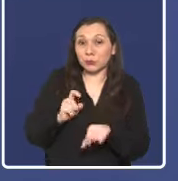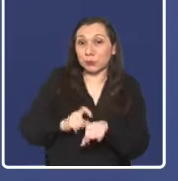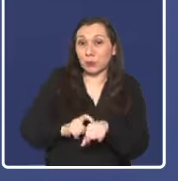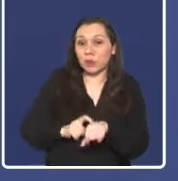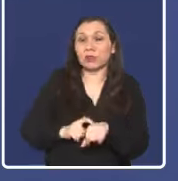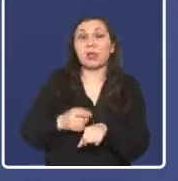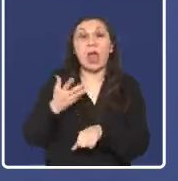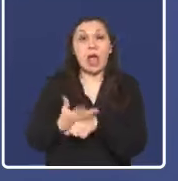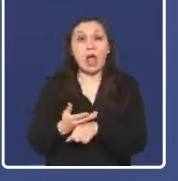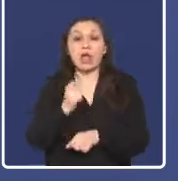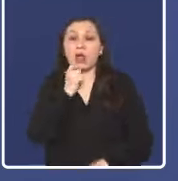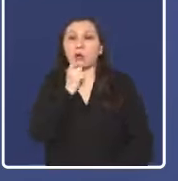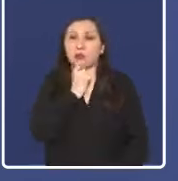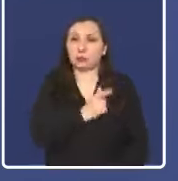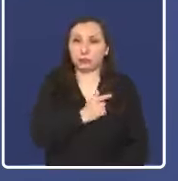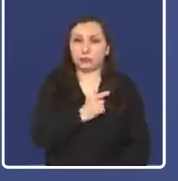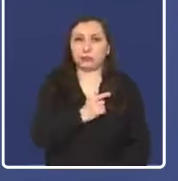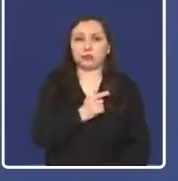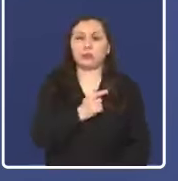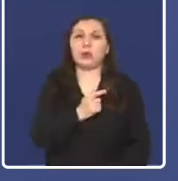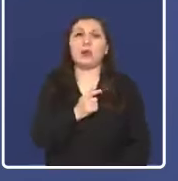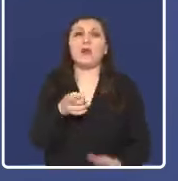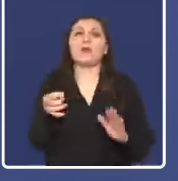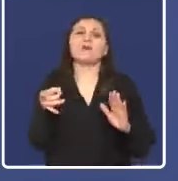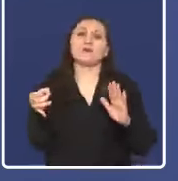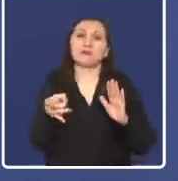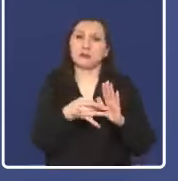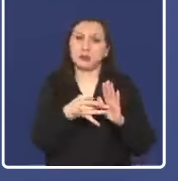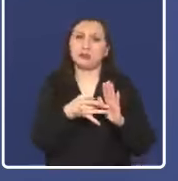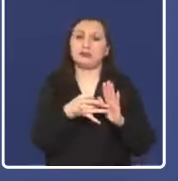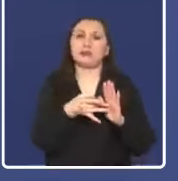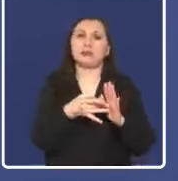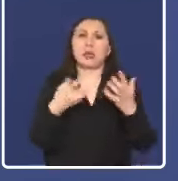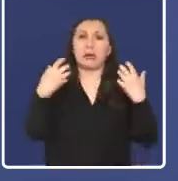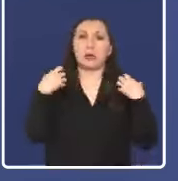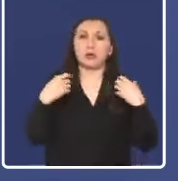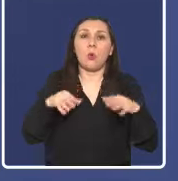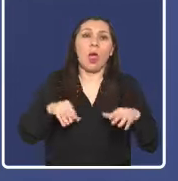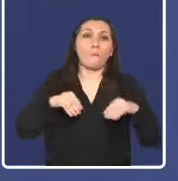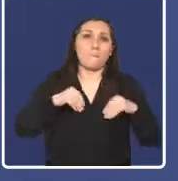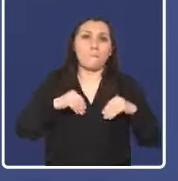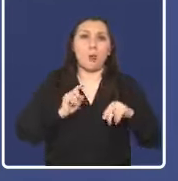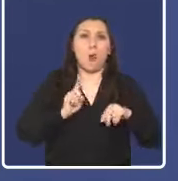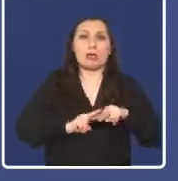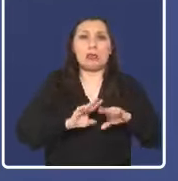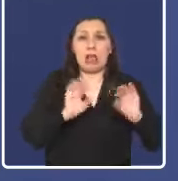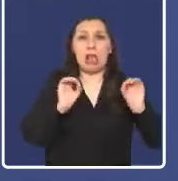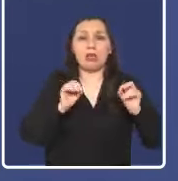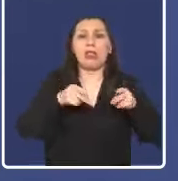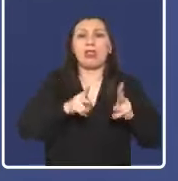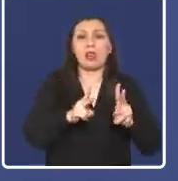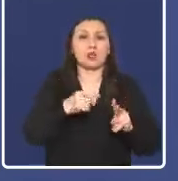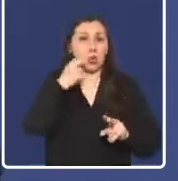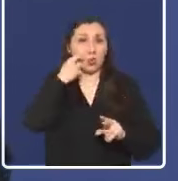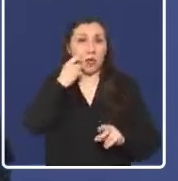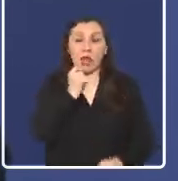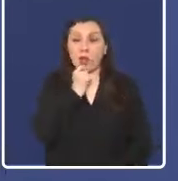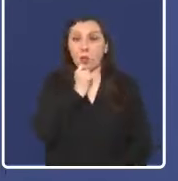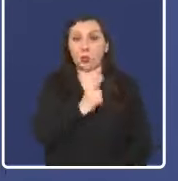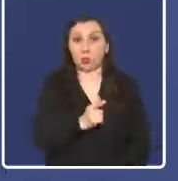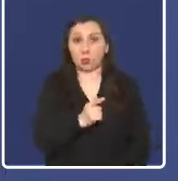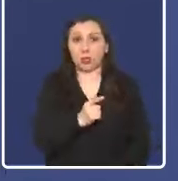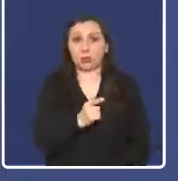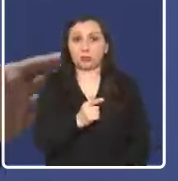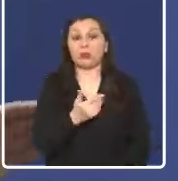En ese momento, en donde habían acusaciones de violaciones a los derechos, de responsabilidad por omisión en violación a los derechos humanos, una acusación